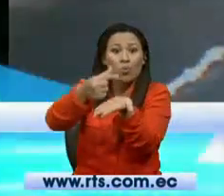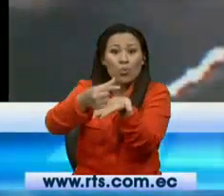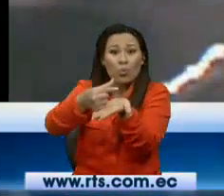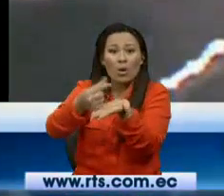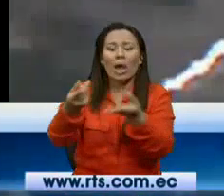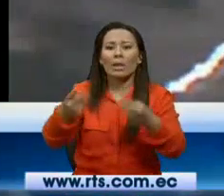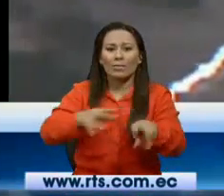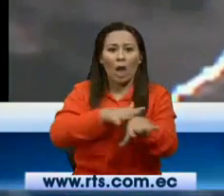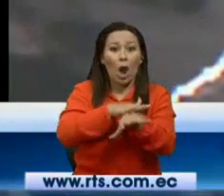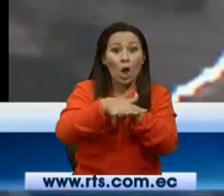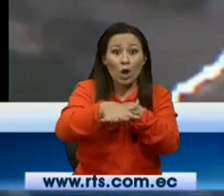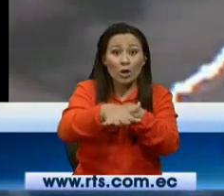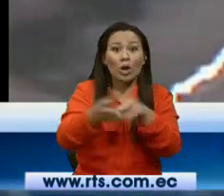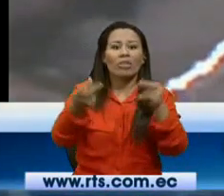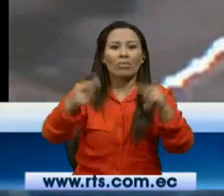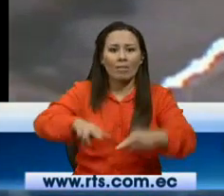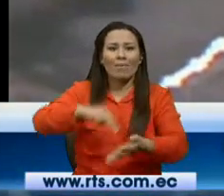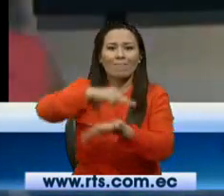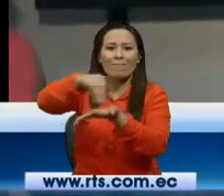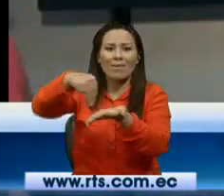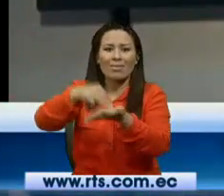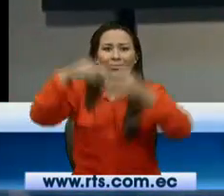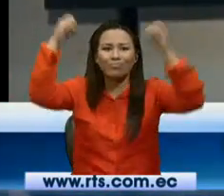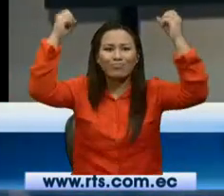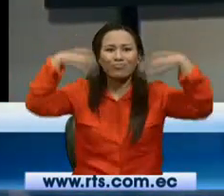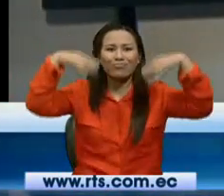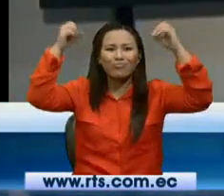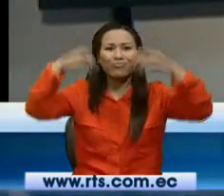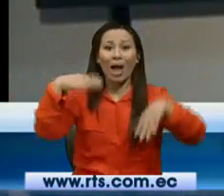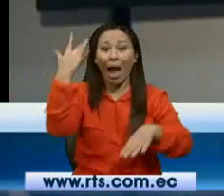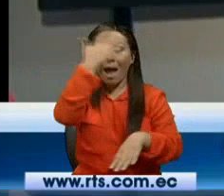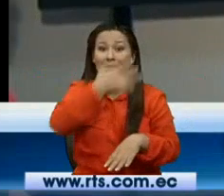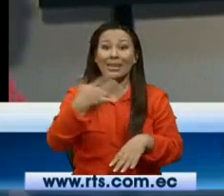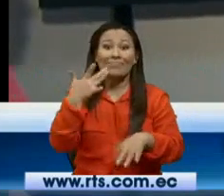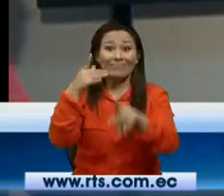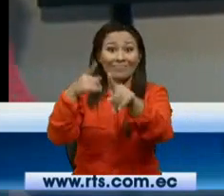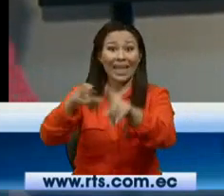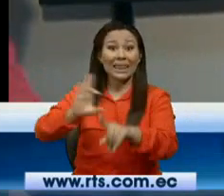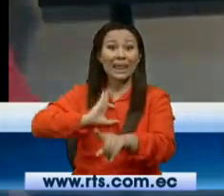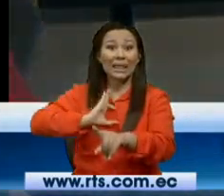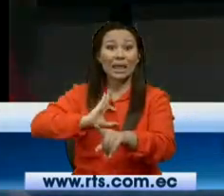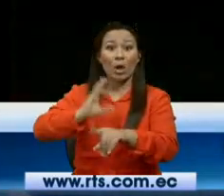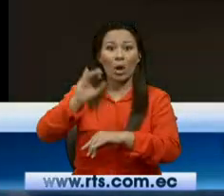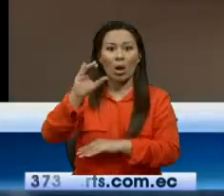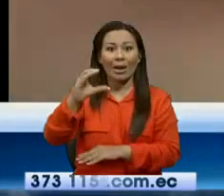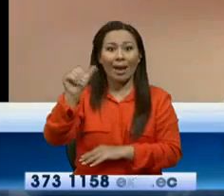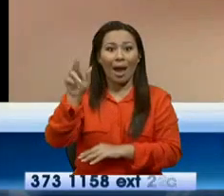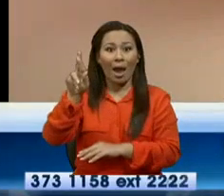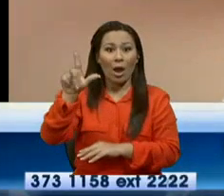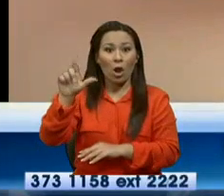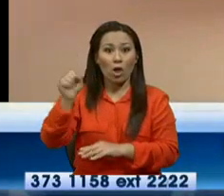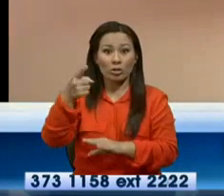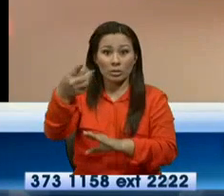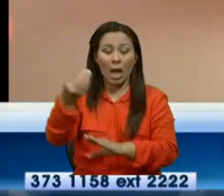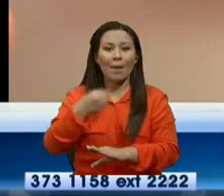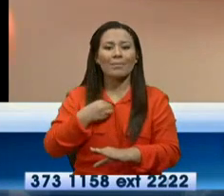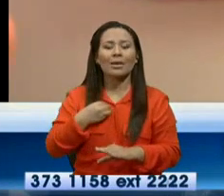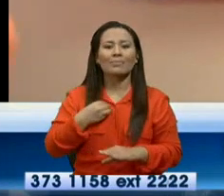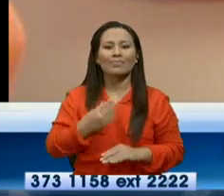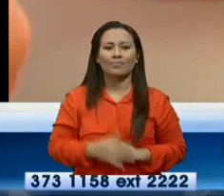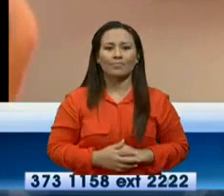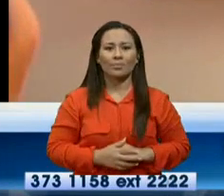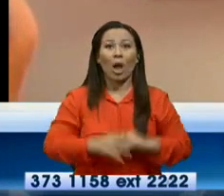en los ríos Manabí y Esmeraldas. Carlos Naranjo, técnico del INAMI, explica el motivo. Se debió a un